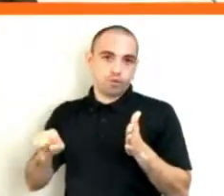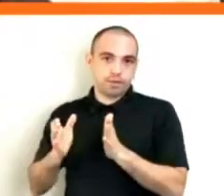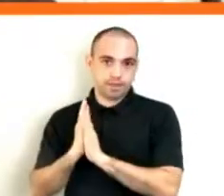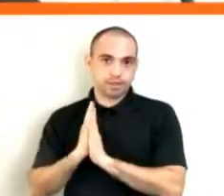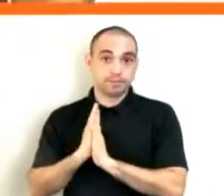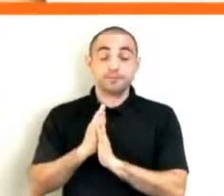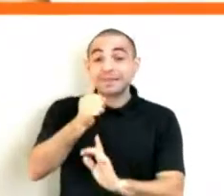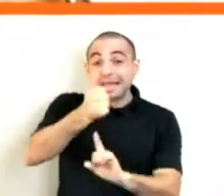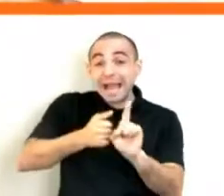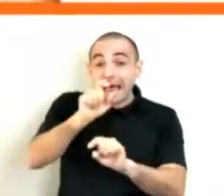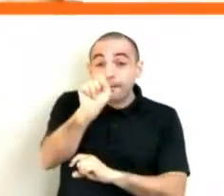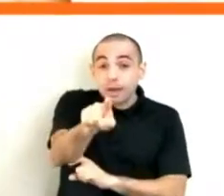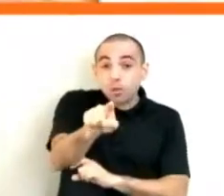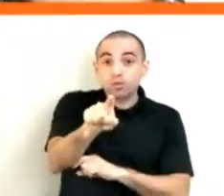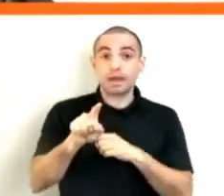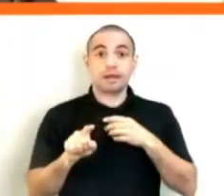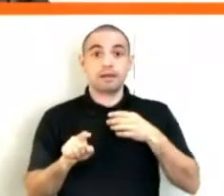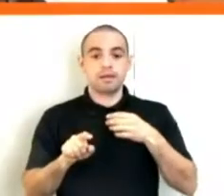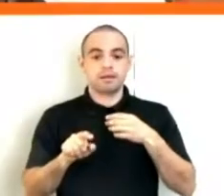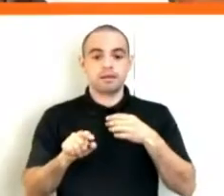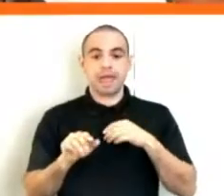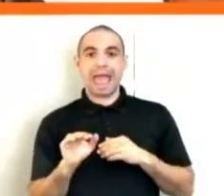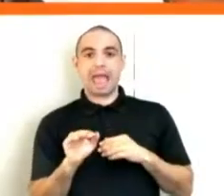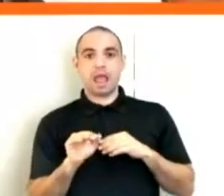pregunta abajo le va a aparecer